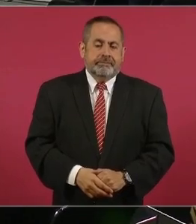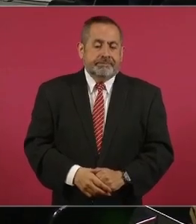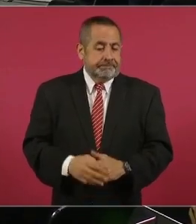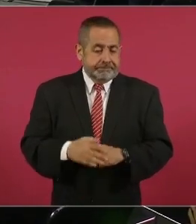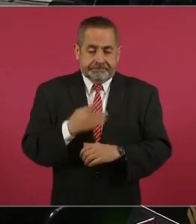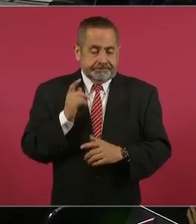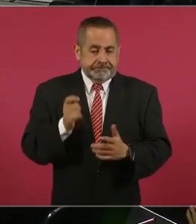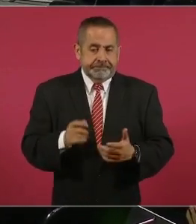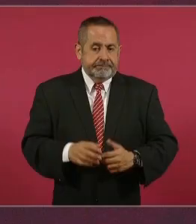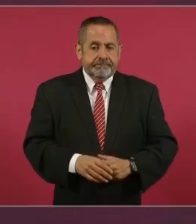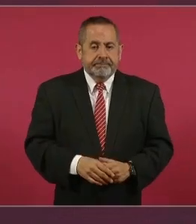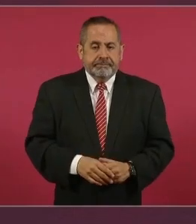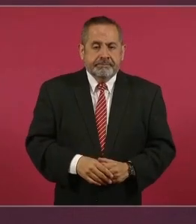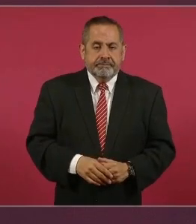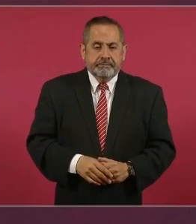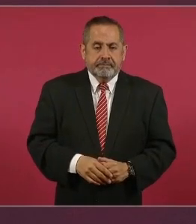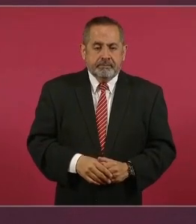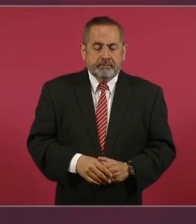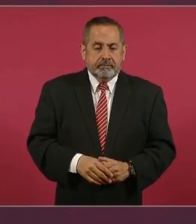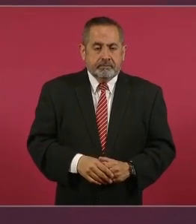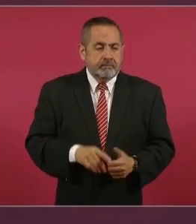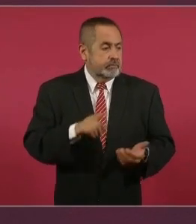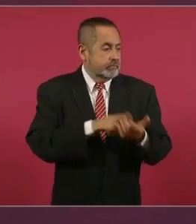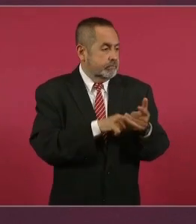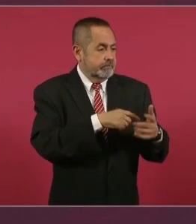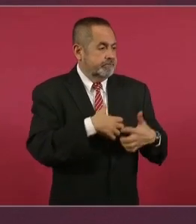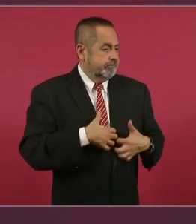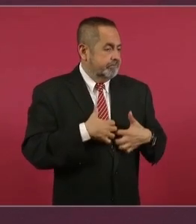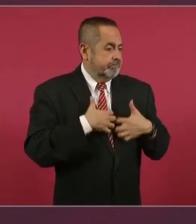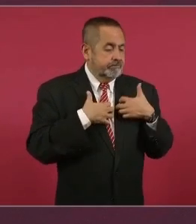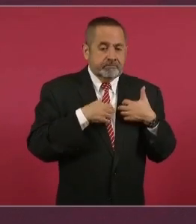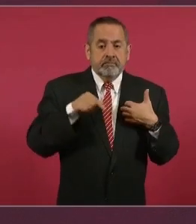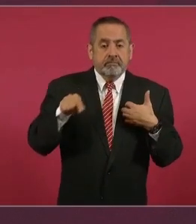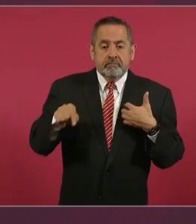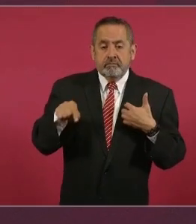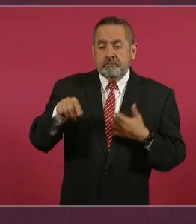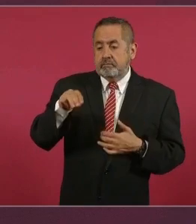porque les produjo mucho odio